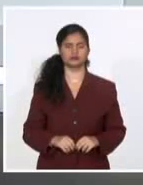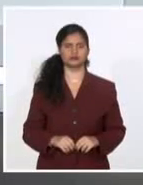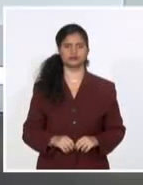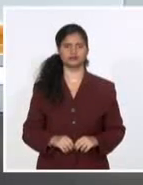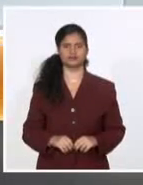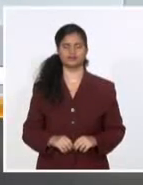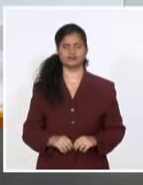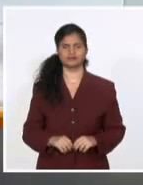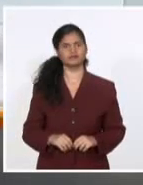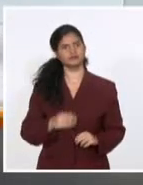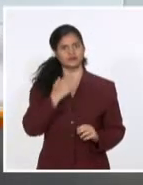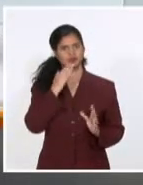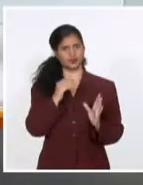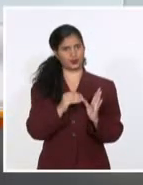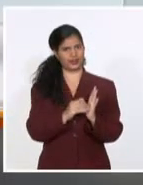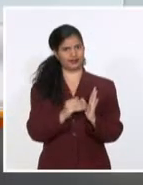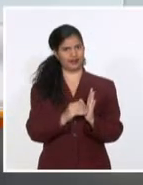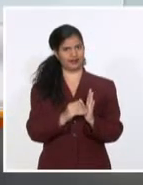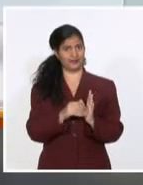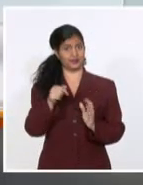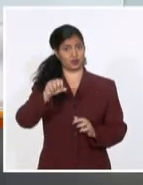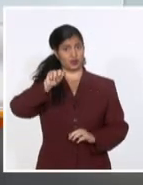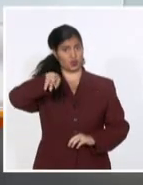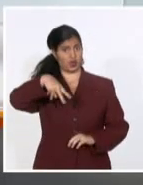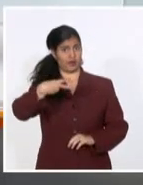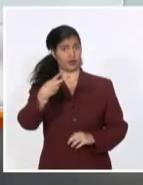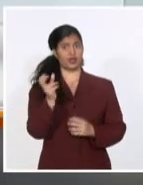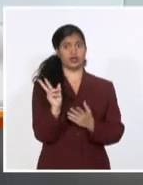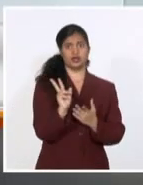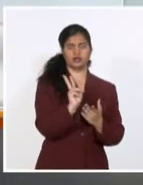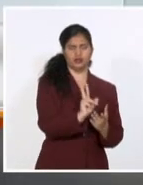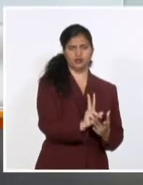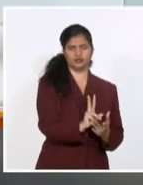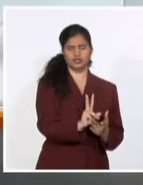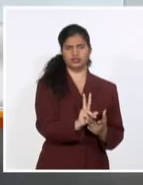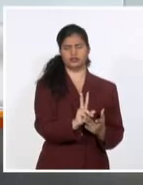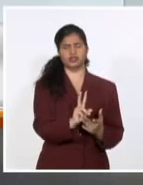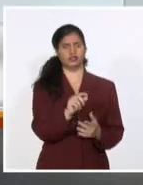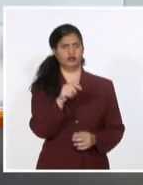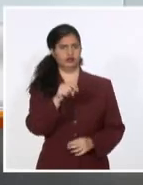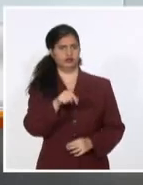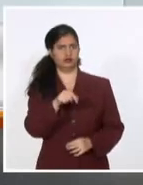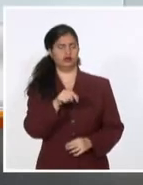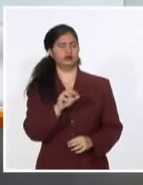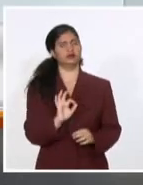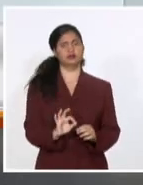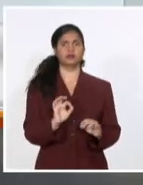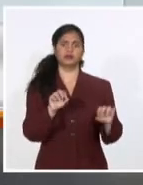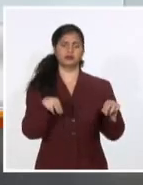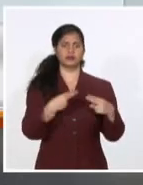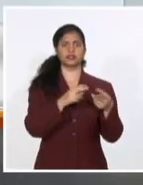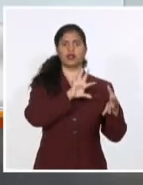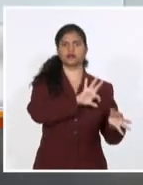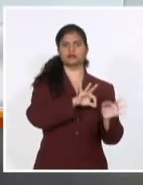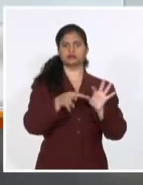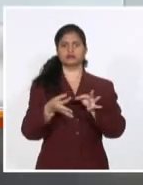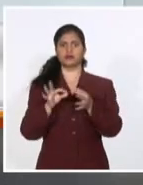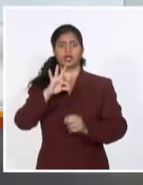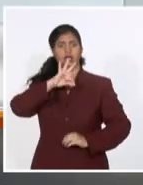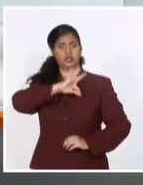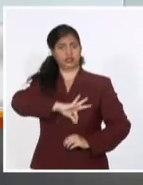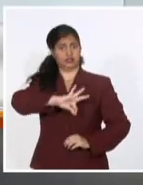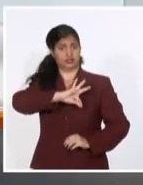Muy buenas tardes esta madrugada partió rumbo a Chile la mayoría de los integrantes que participarán en los juegos para Panamericanos de Santiago